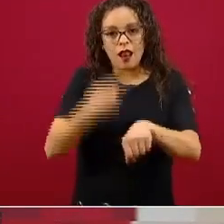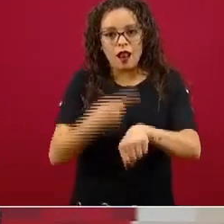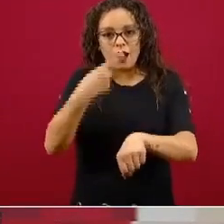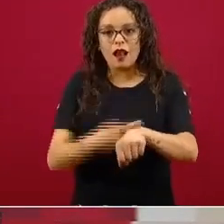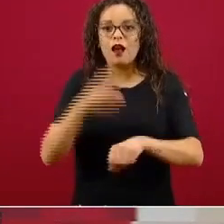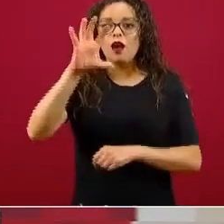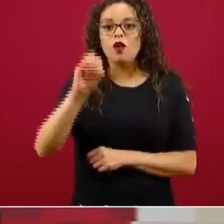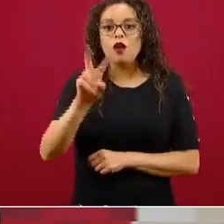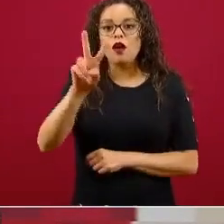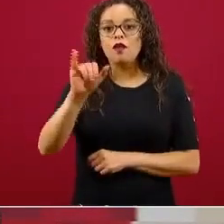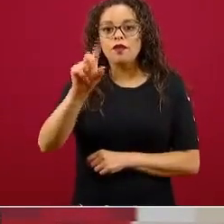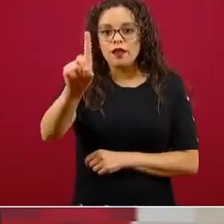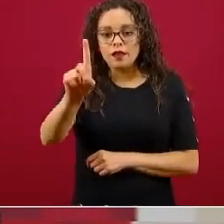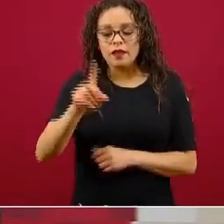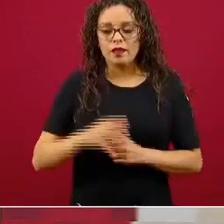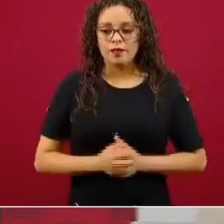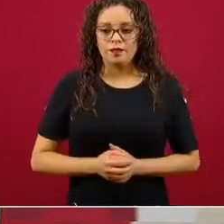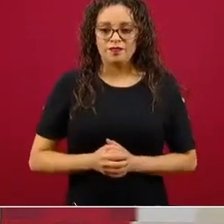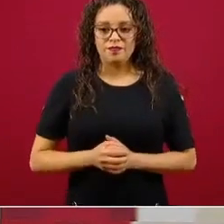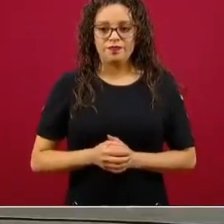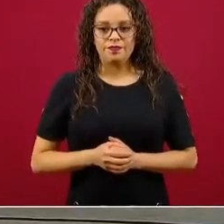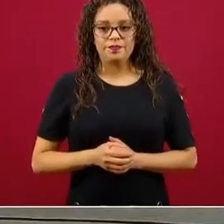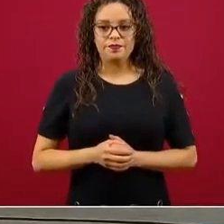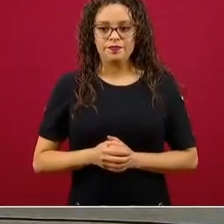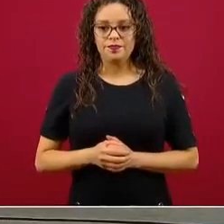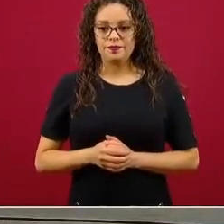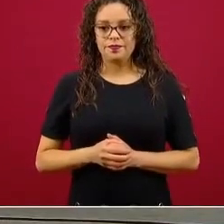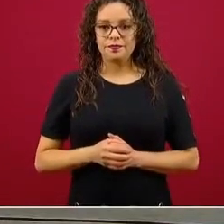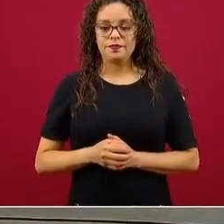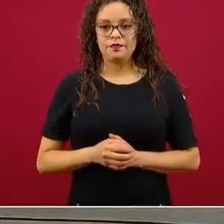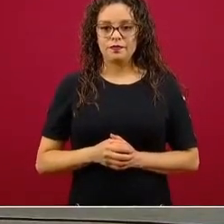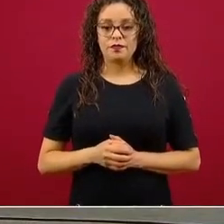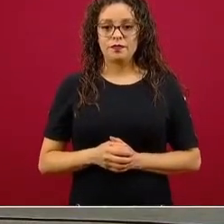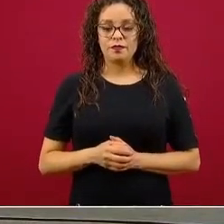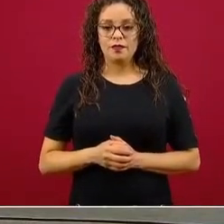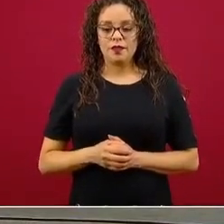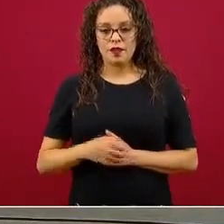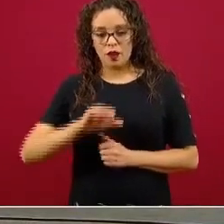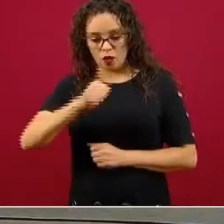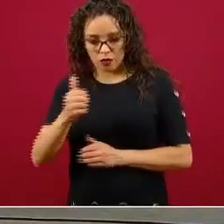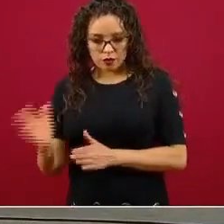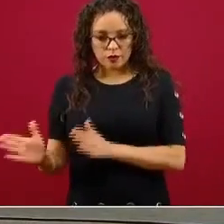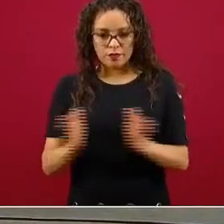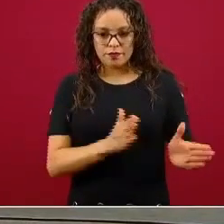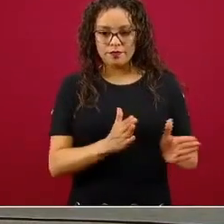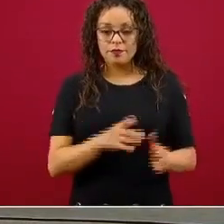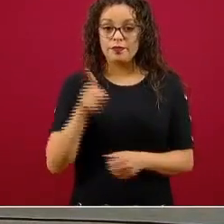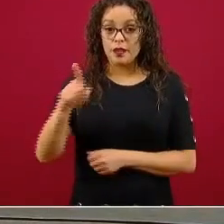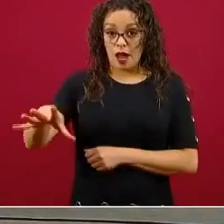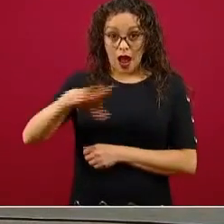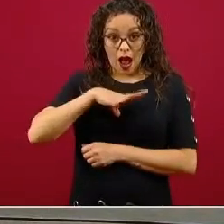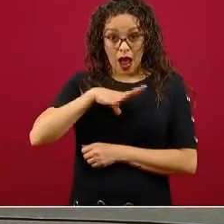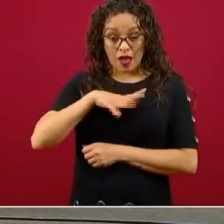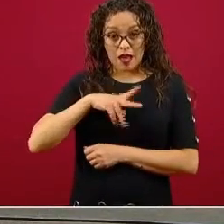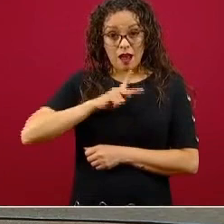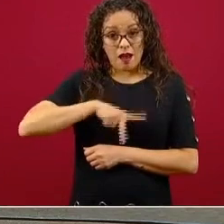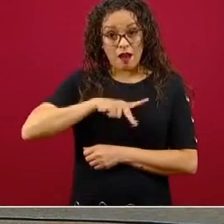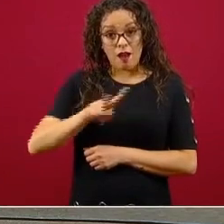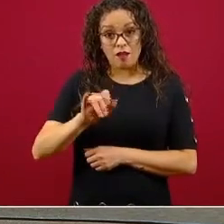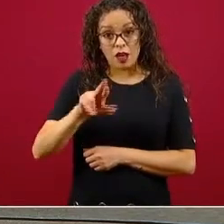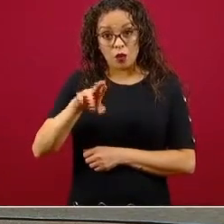Terminemos platicando de la presencia del virus sin causar enfermedad. Una